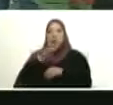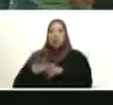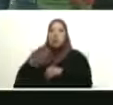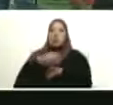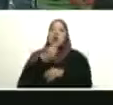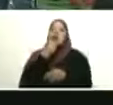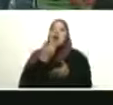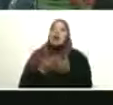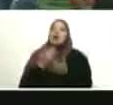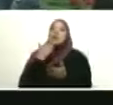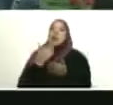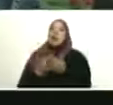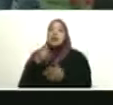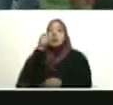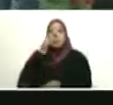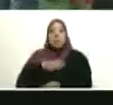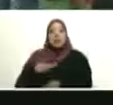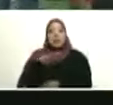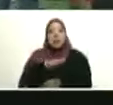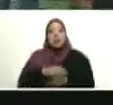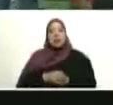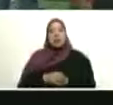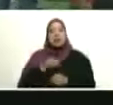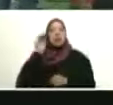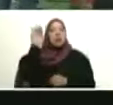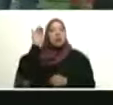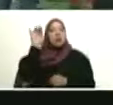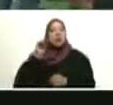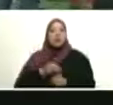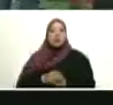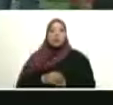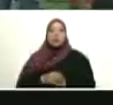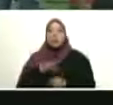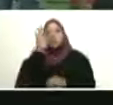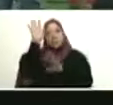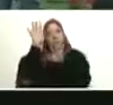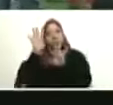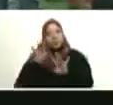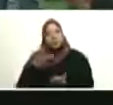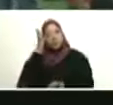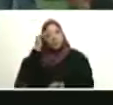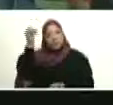Muchas gracias, presidente. Vamos para adelante. Dios me lo bendiga.